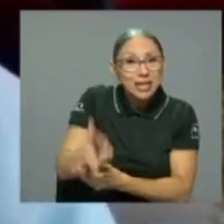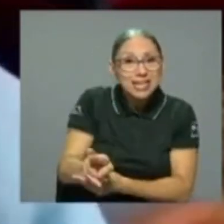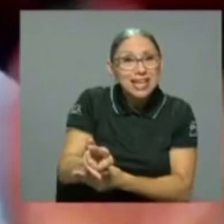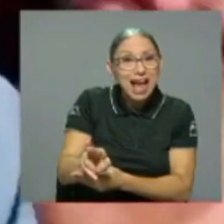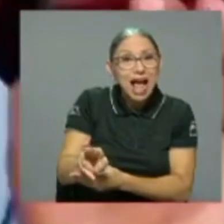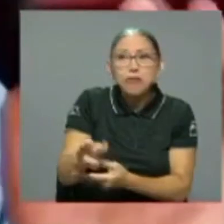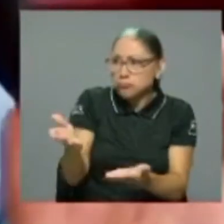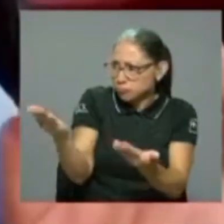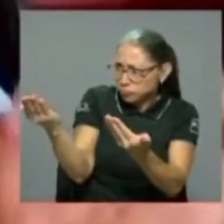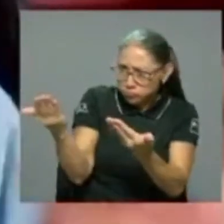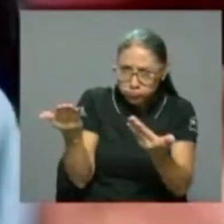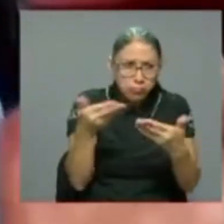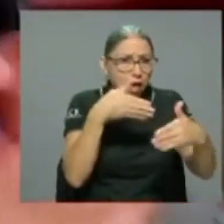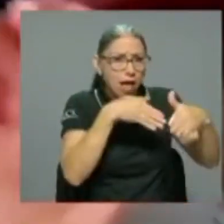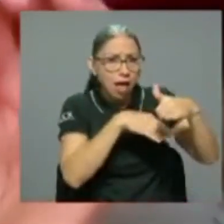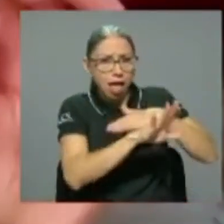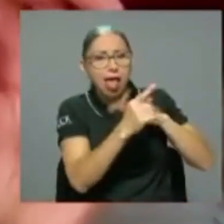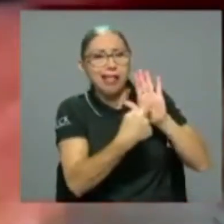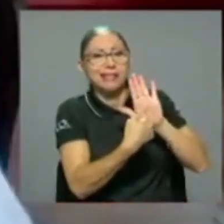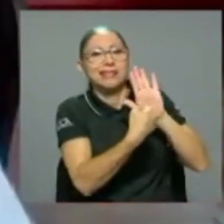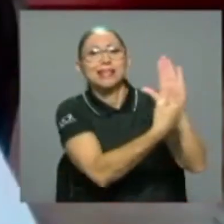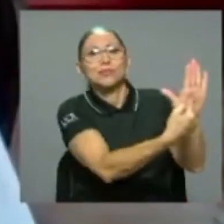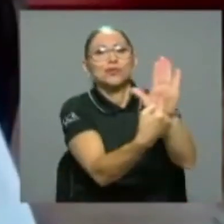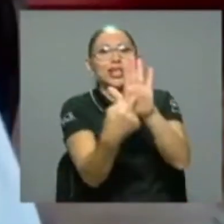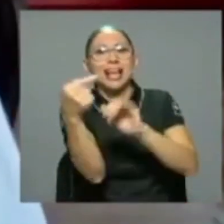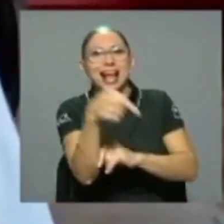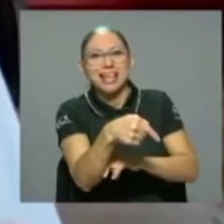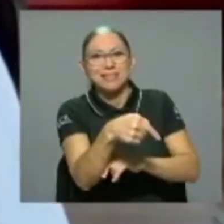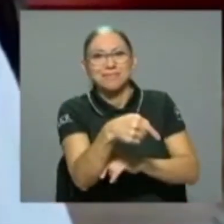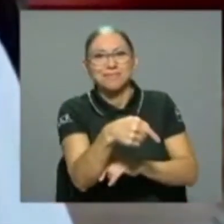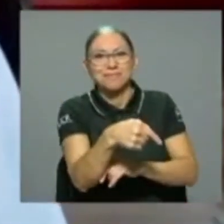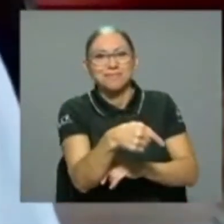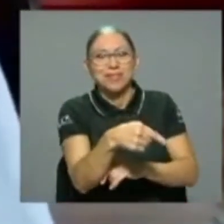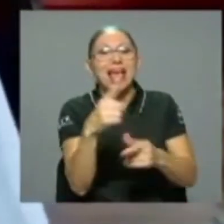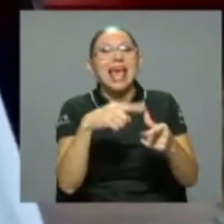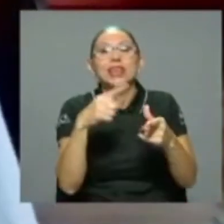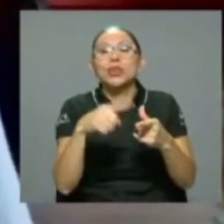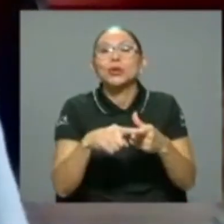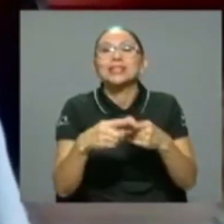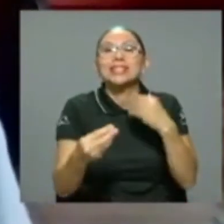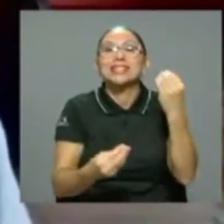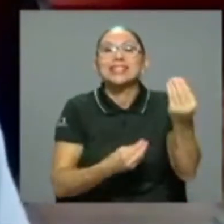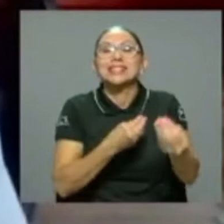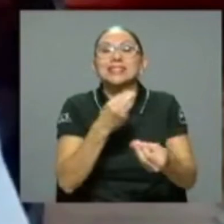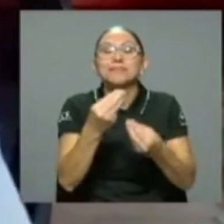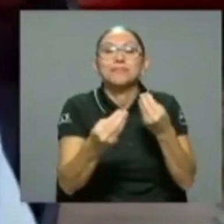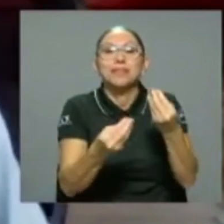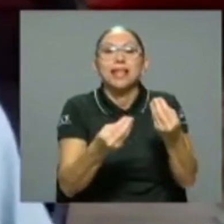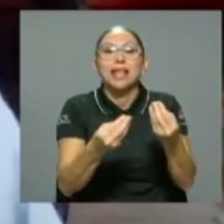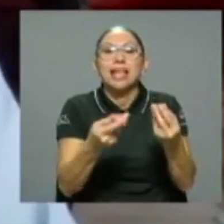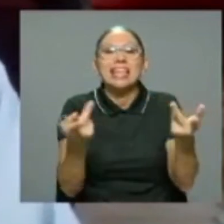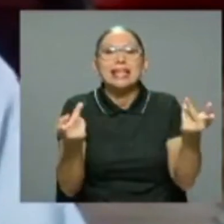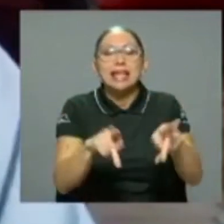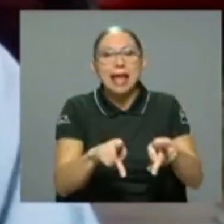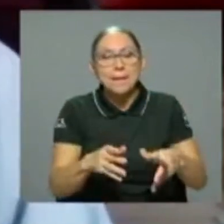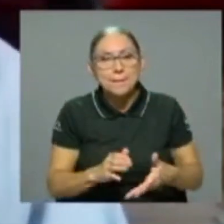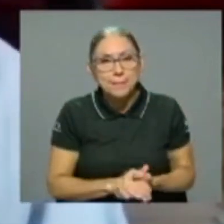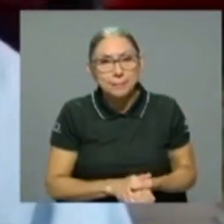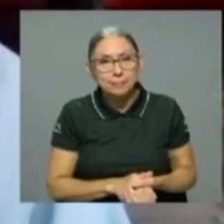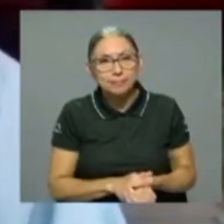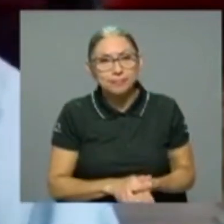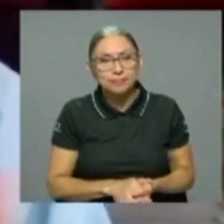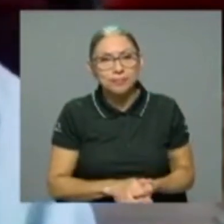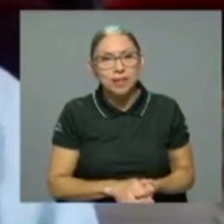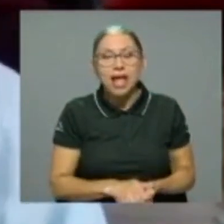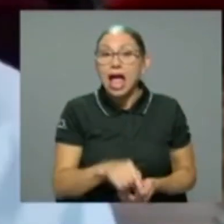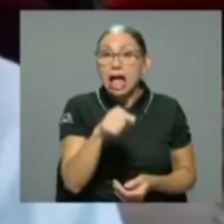en pequeños números, ¿no? Y entonces, lo que se armó fue un cuadro en el cual